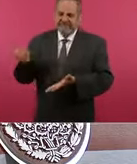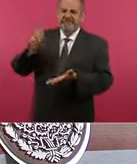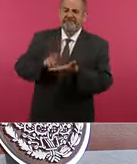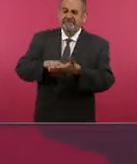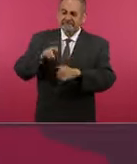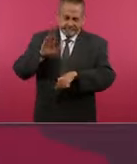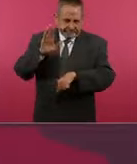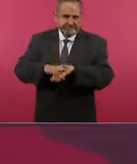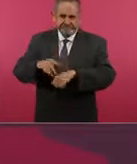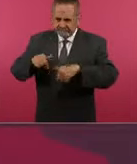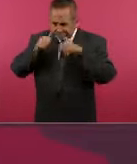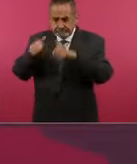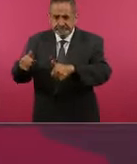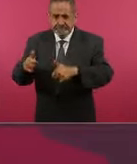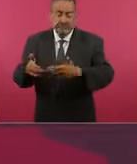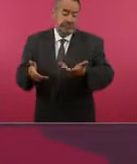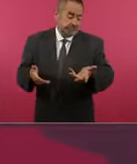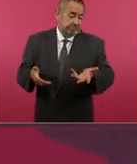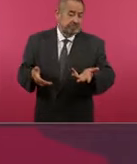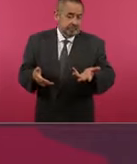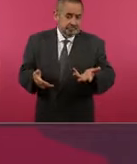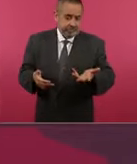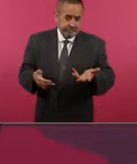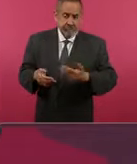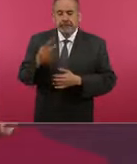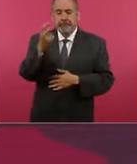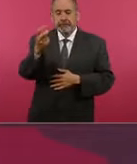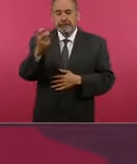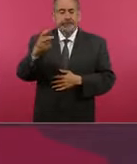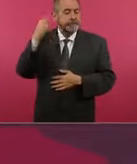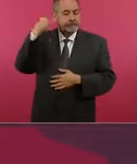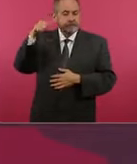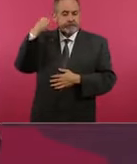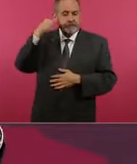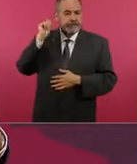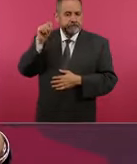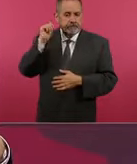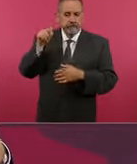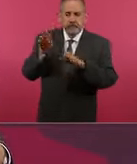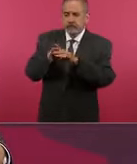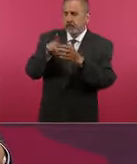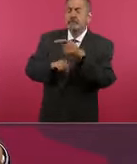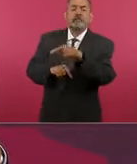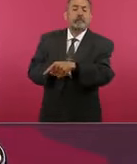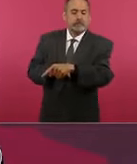Entonces, por eso Tabasco es de los estados